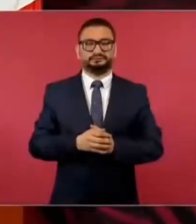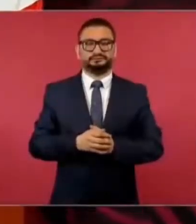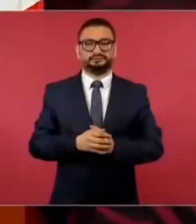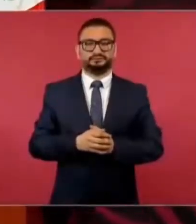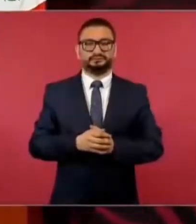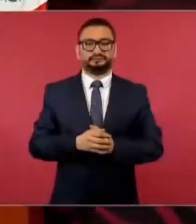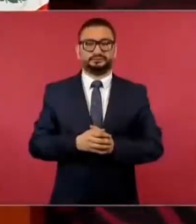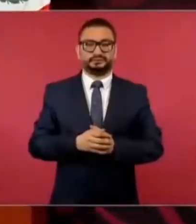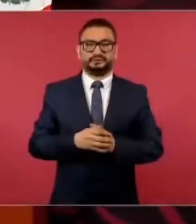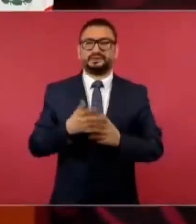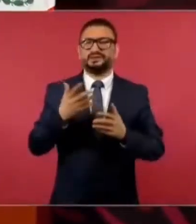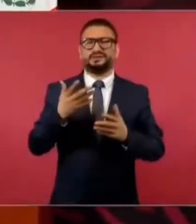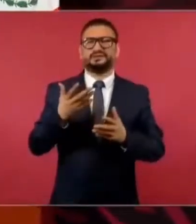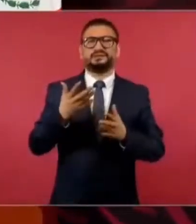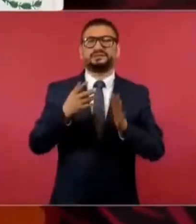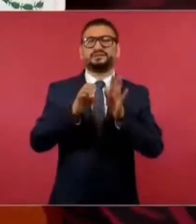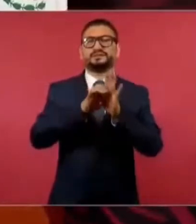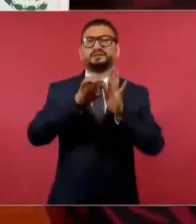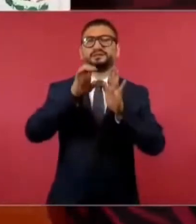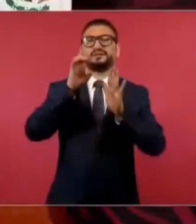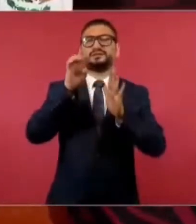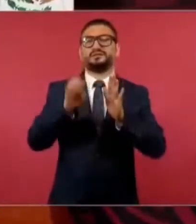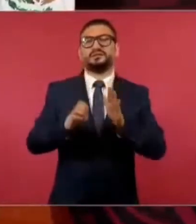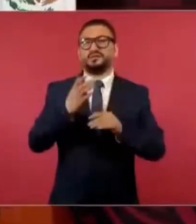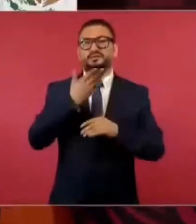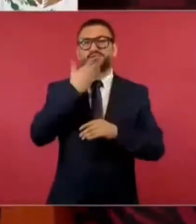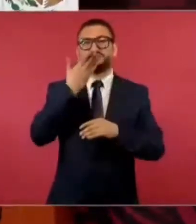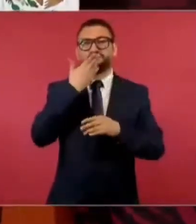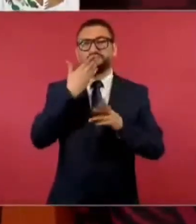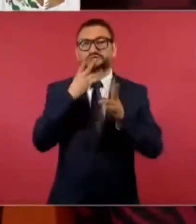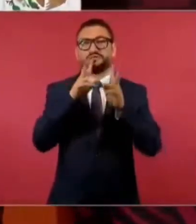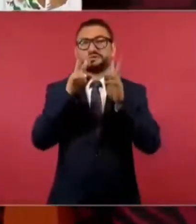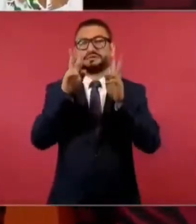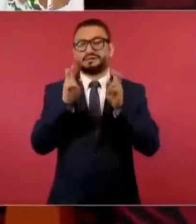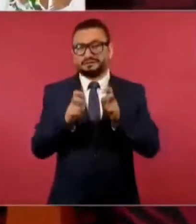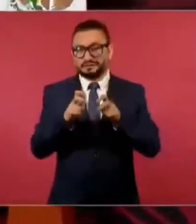Era una especie de chayote médico